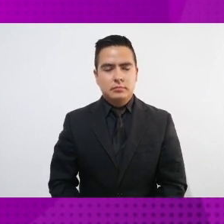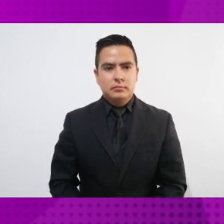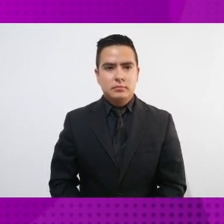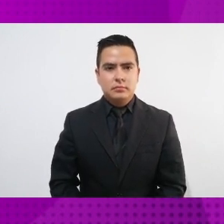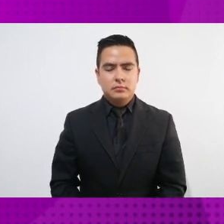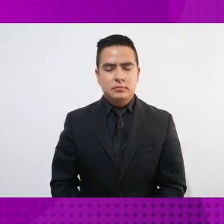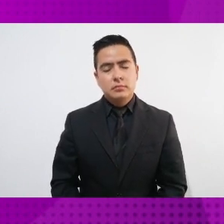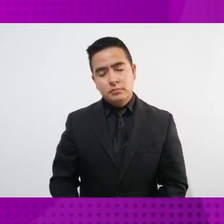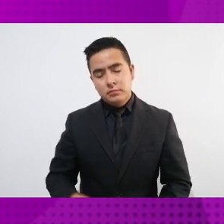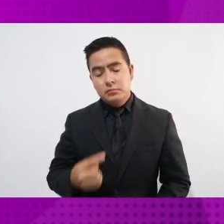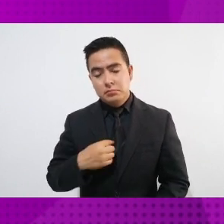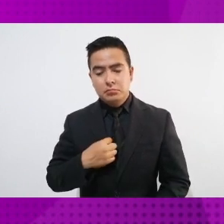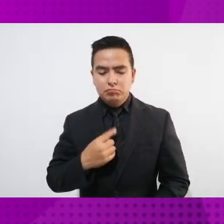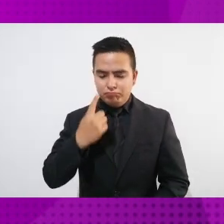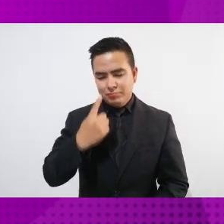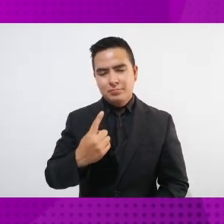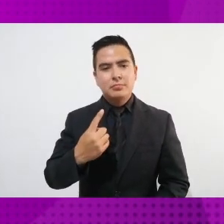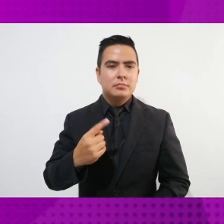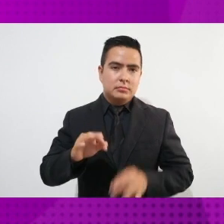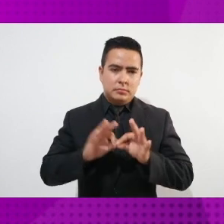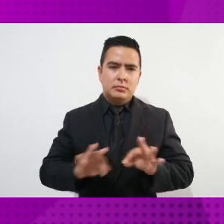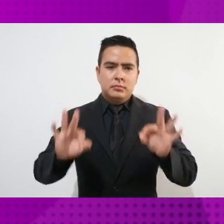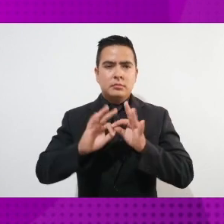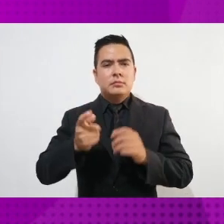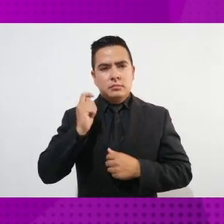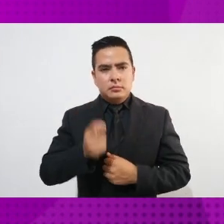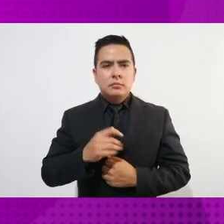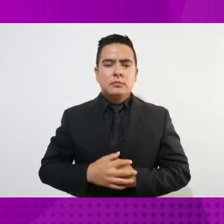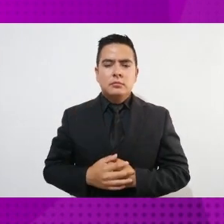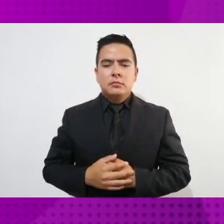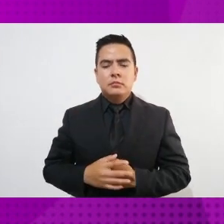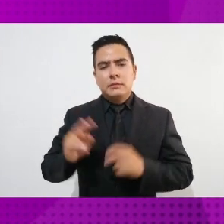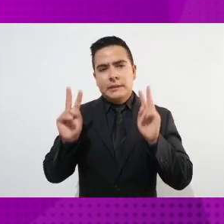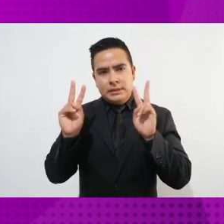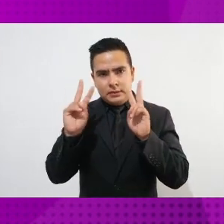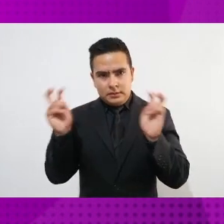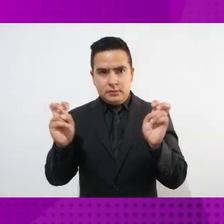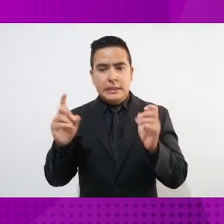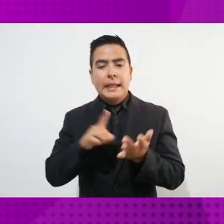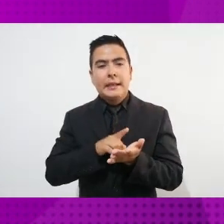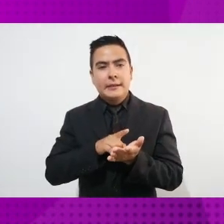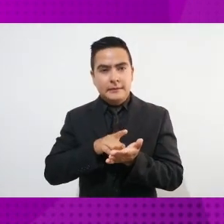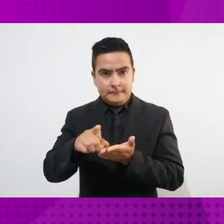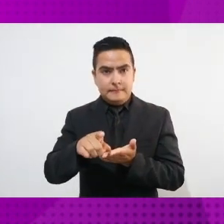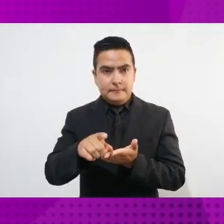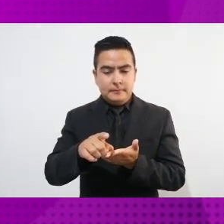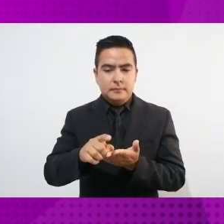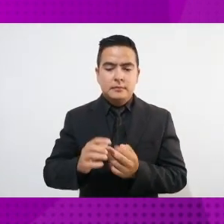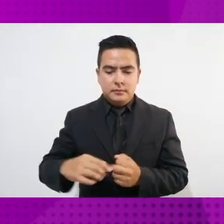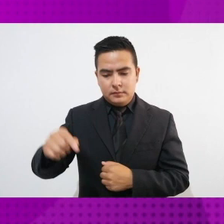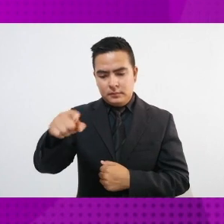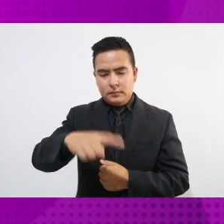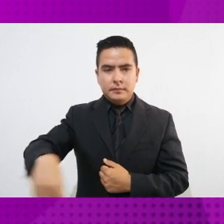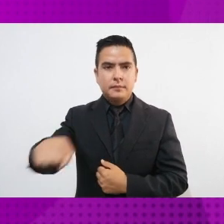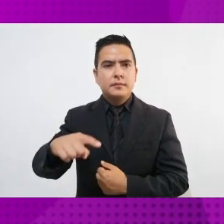que a mí me gustaría abordar, que es el tema del derecho